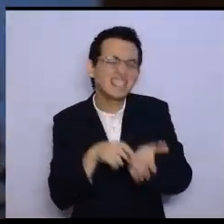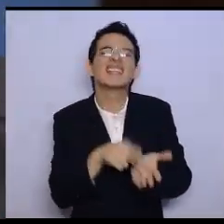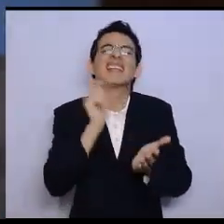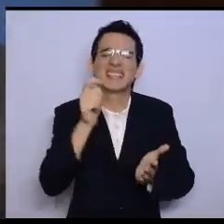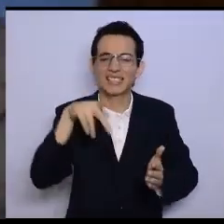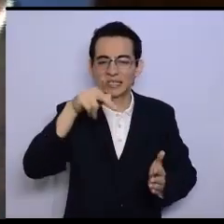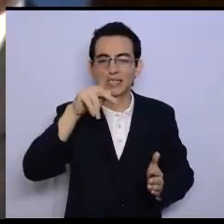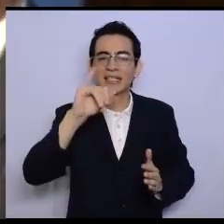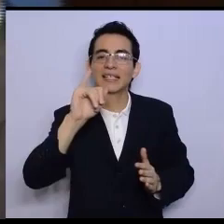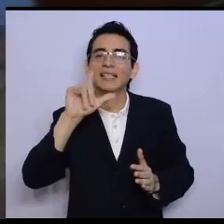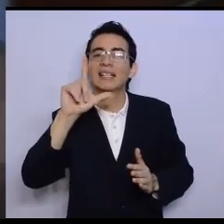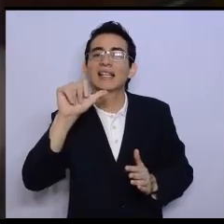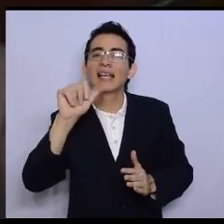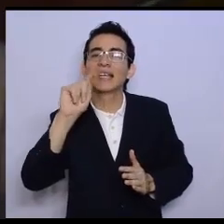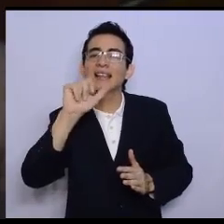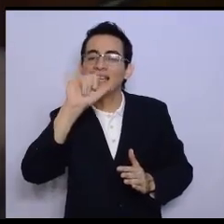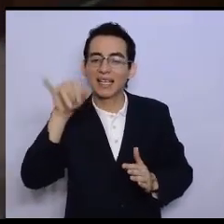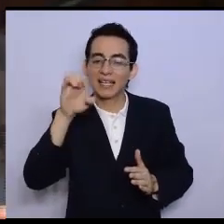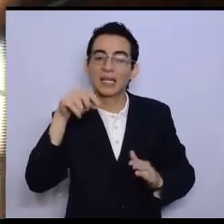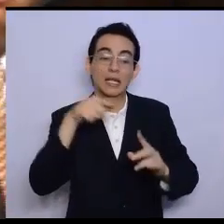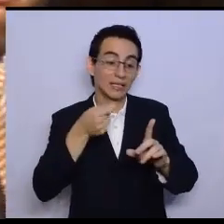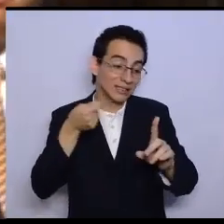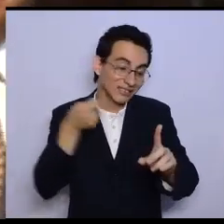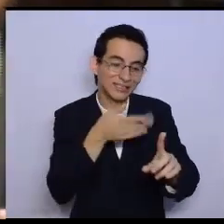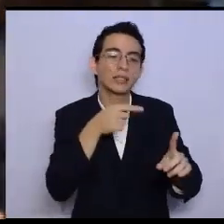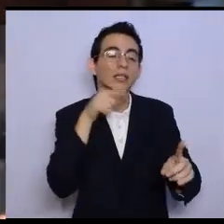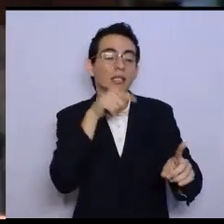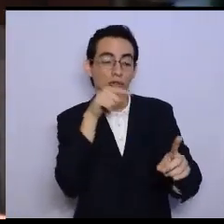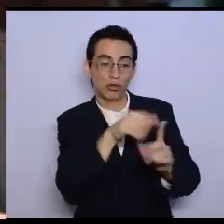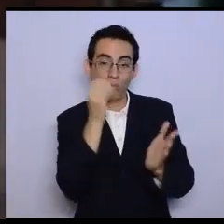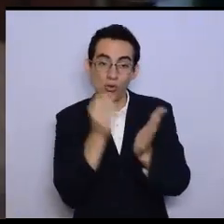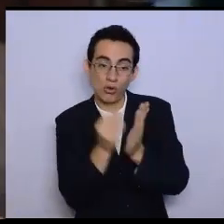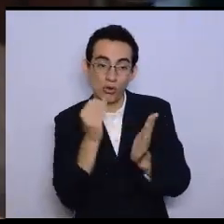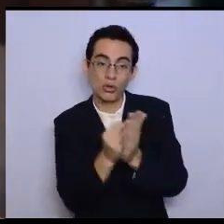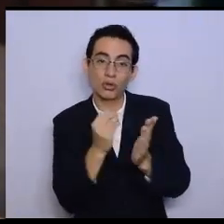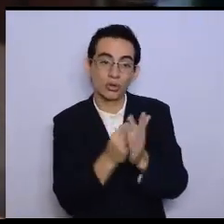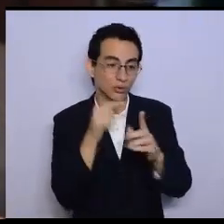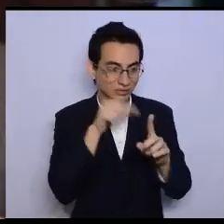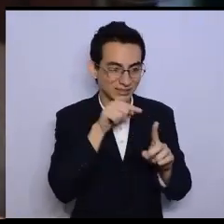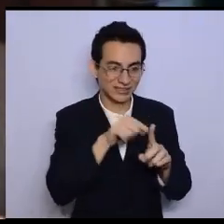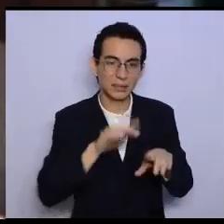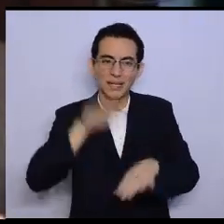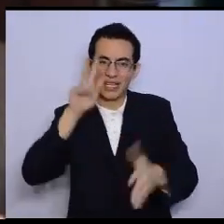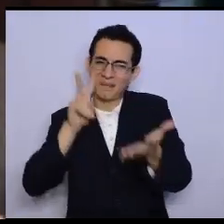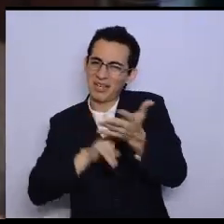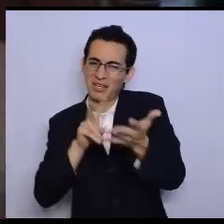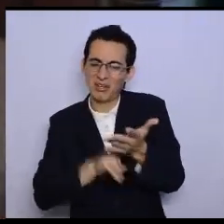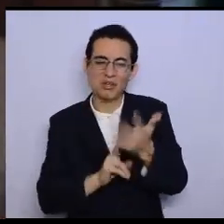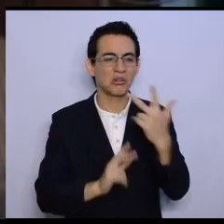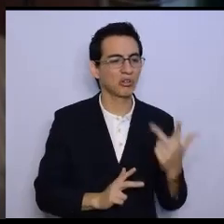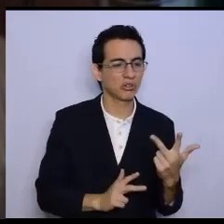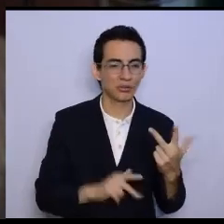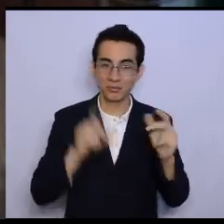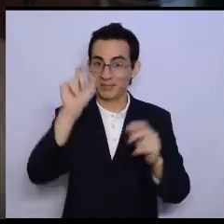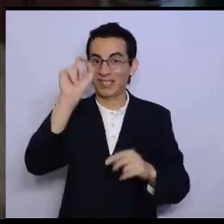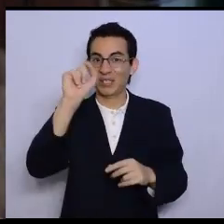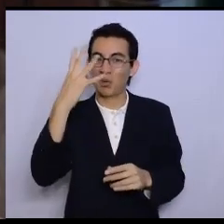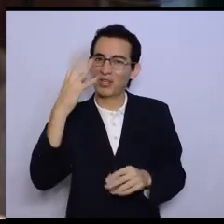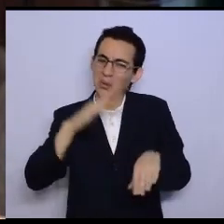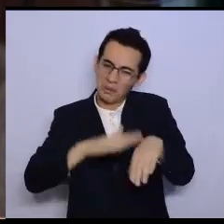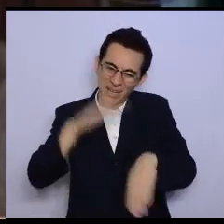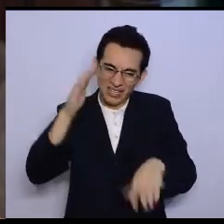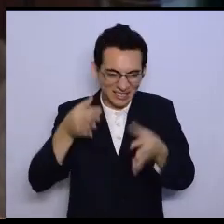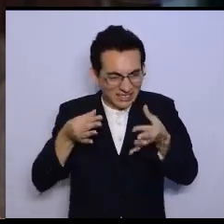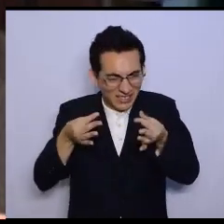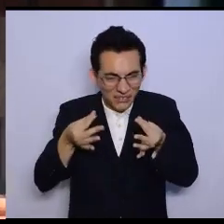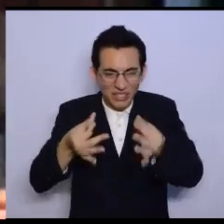que determina el valor del oro. O sea, el de 24 es más